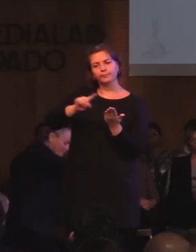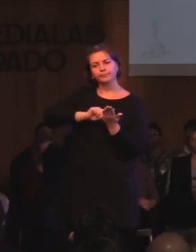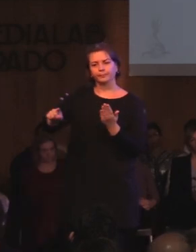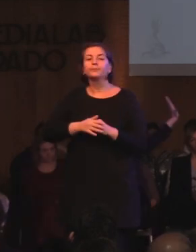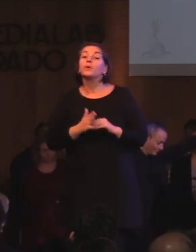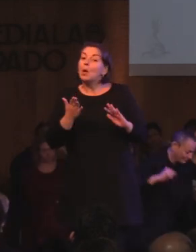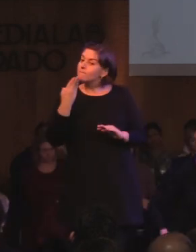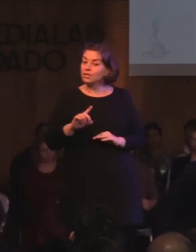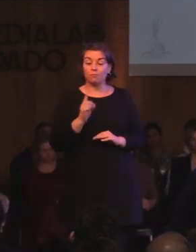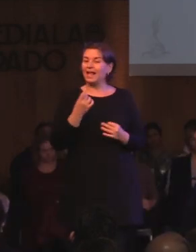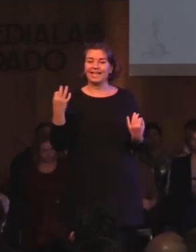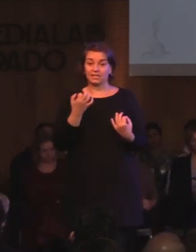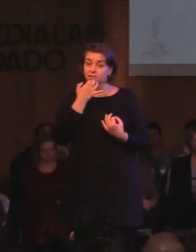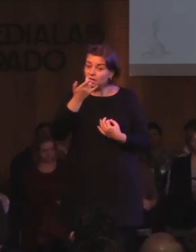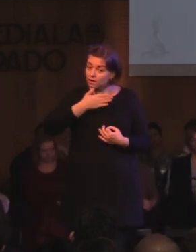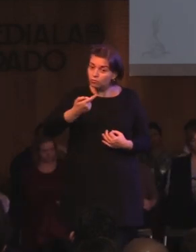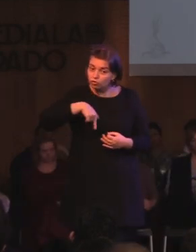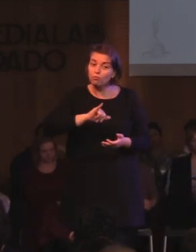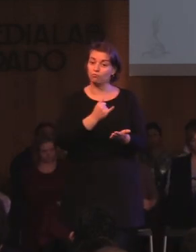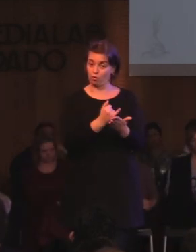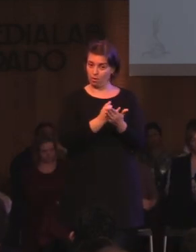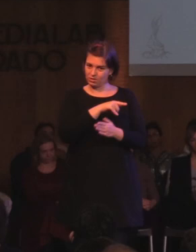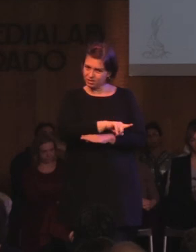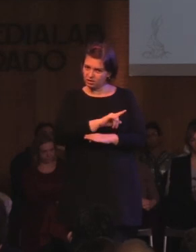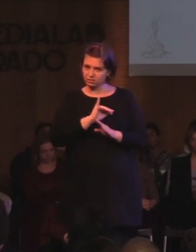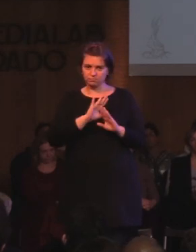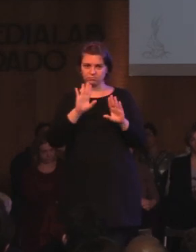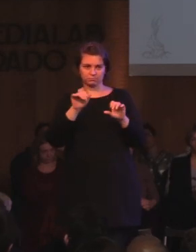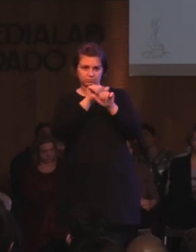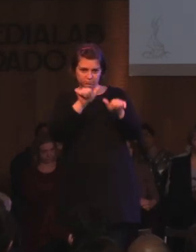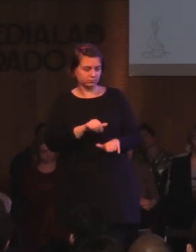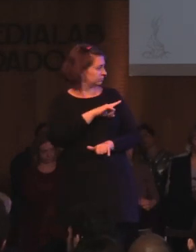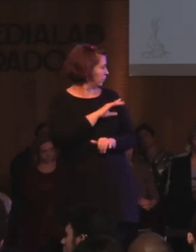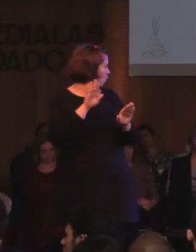importante, si queréis, probamos. Aquí os traigo el último prototipo que, como os decía,